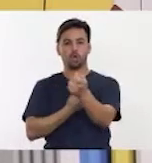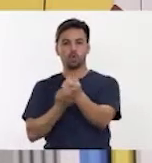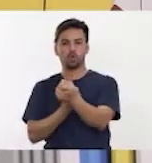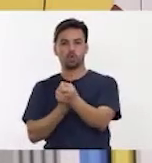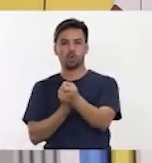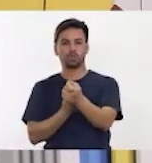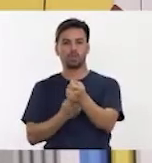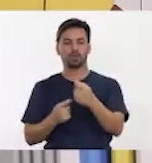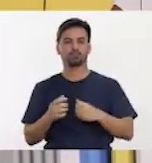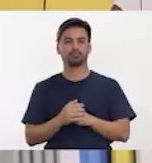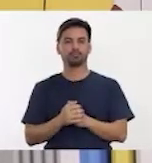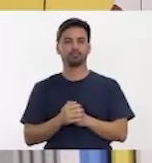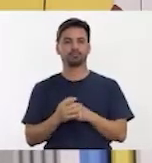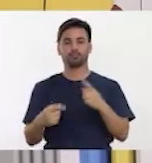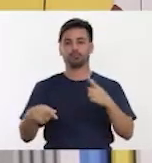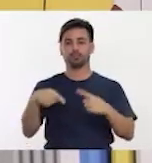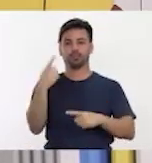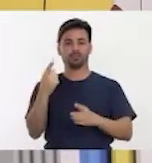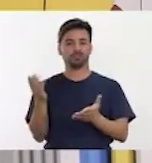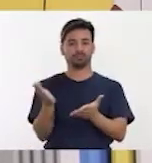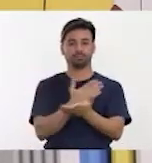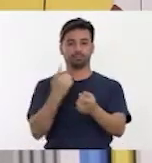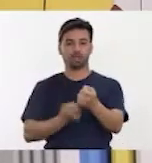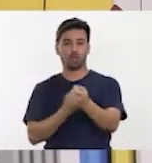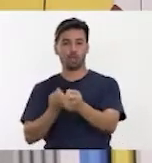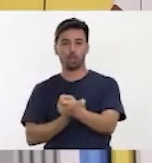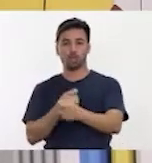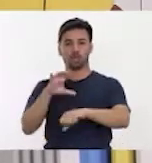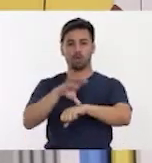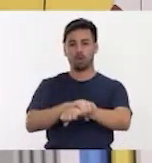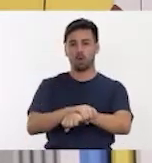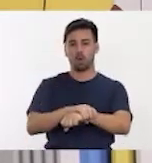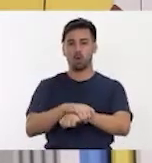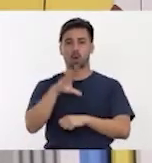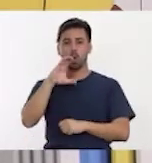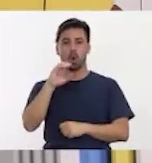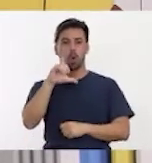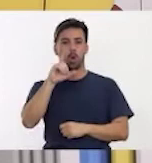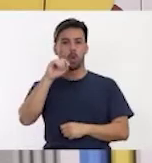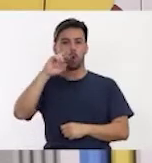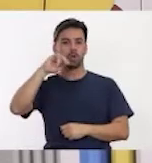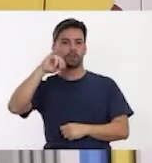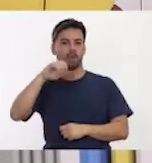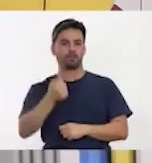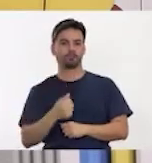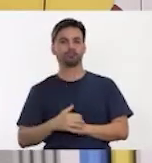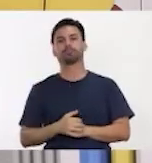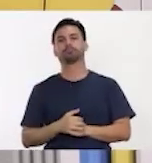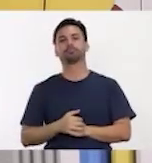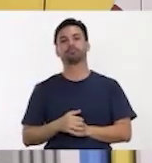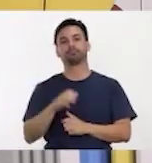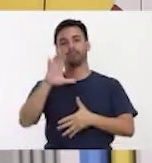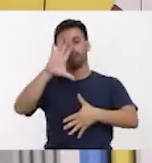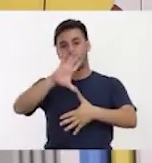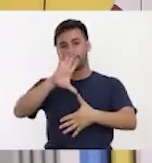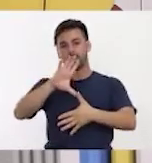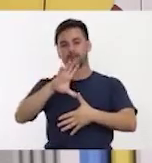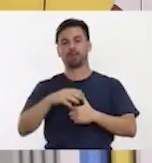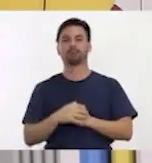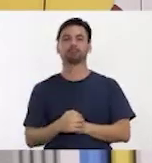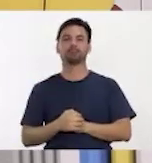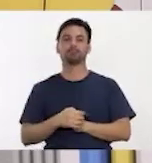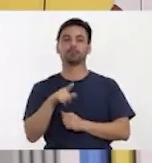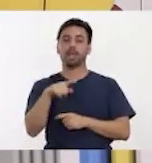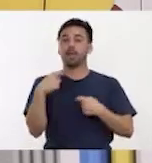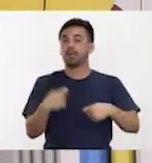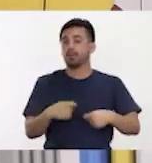en América, tanto en el caso de Norteamérica como en el caso de Hispanoamérica. Igualmente, ustedes deben tener